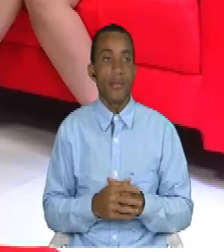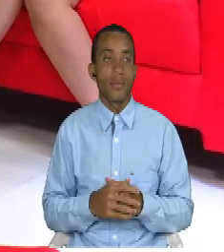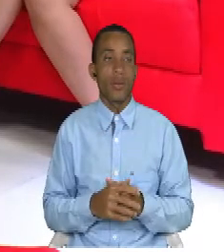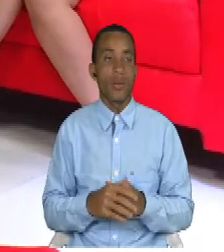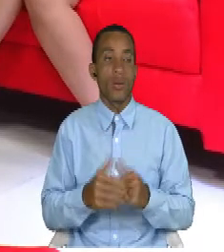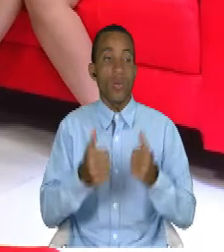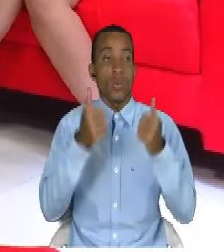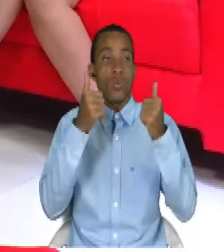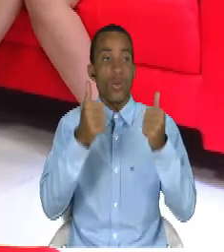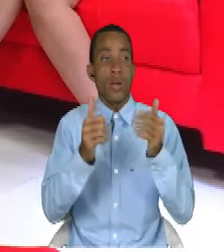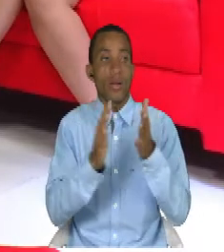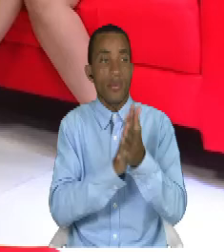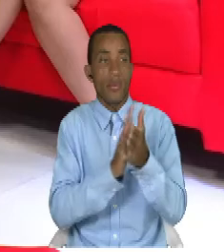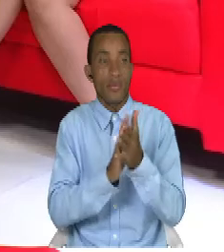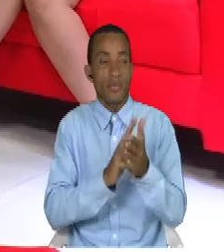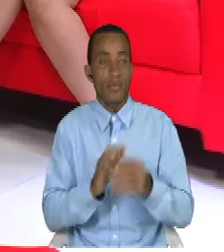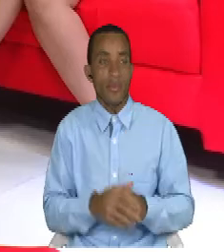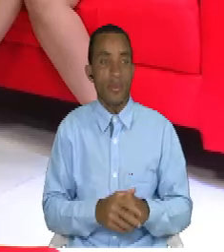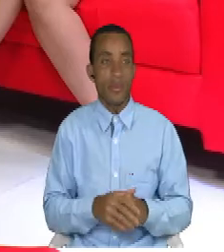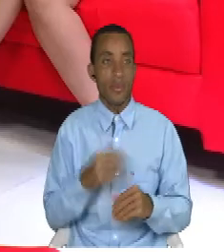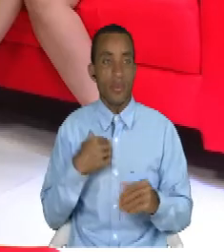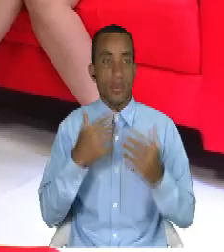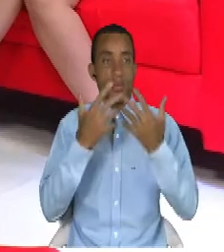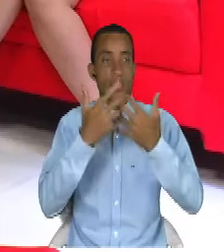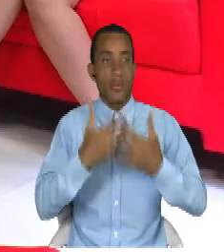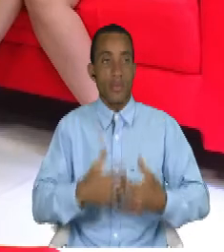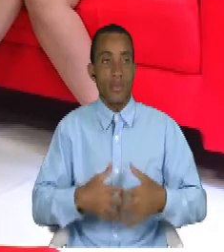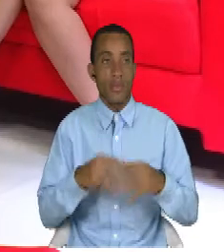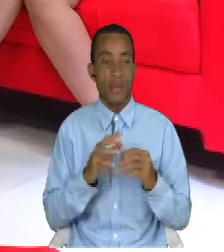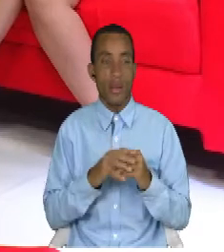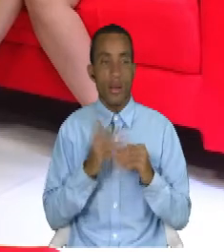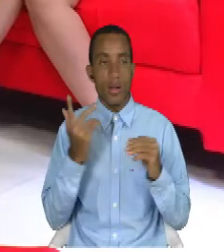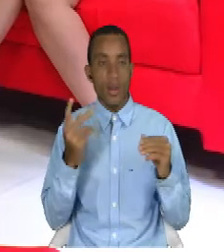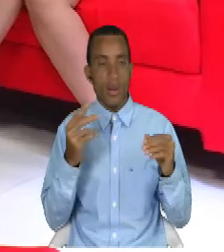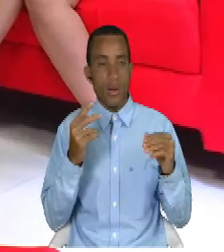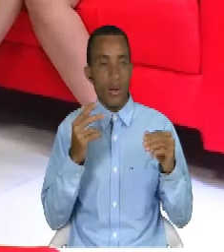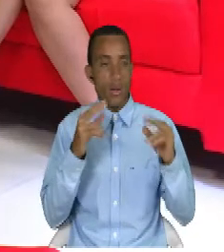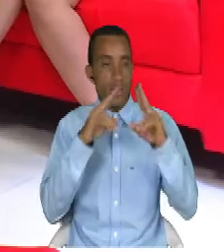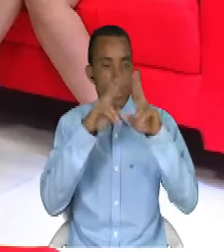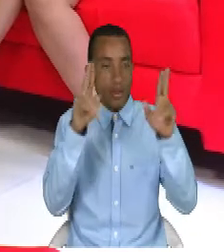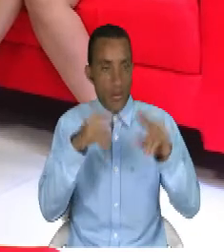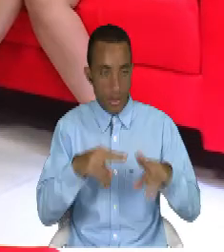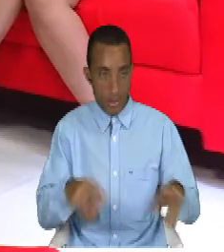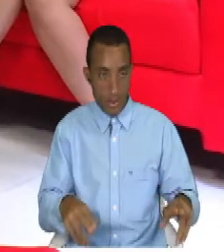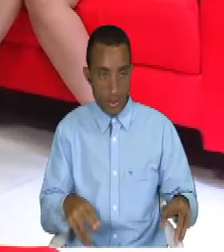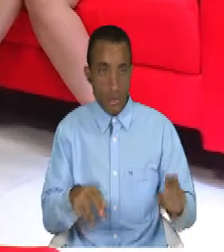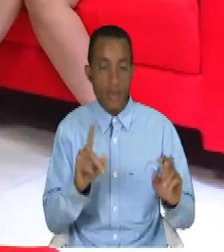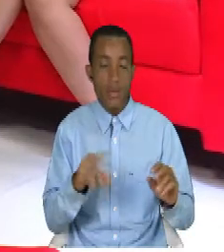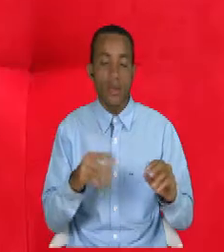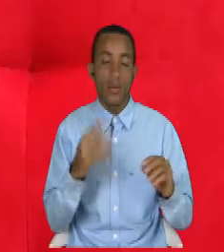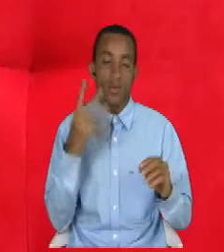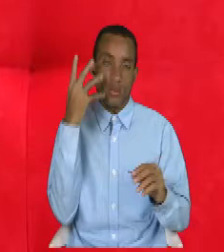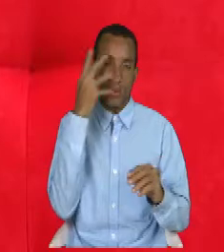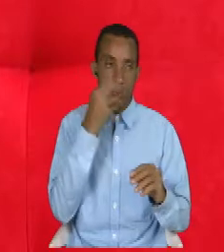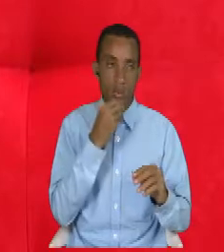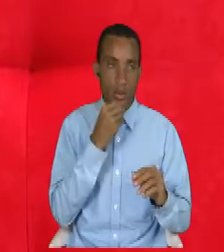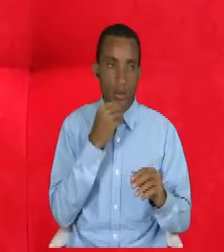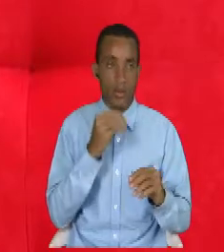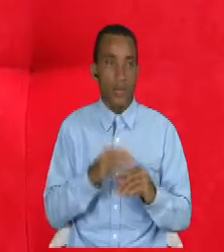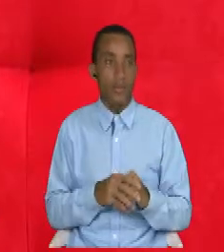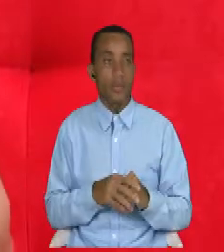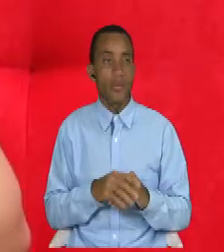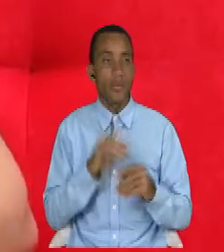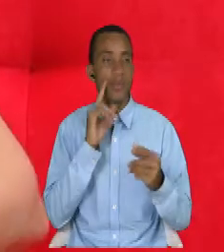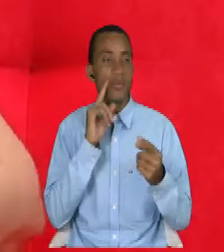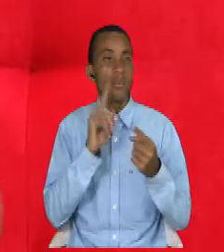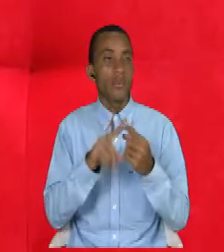noticias mi empresa es belleza online pues realmente lo que es ese enfoque es en